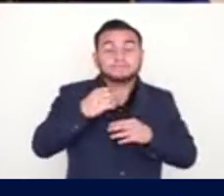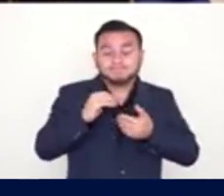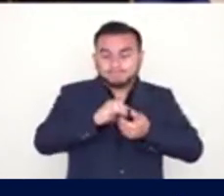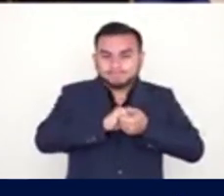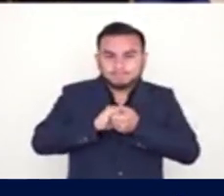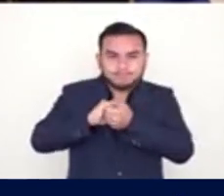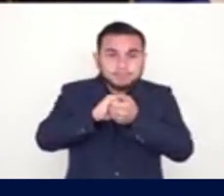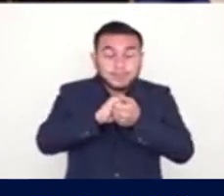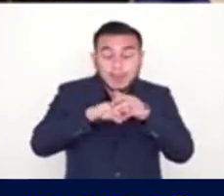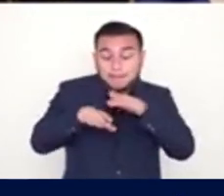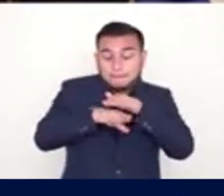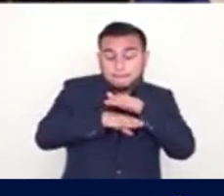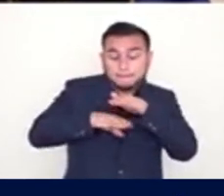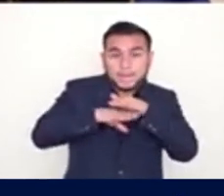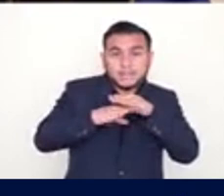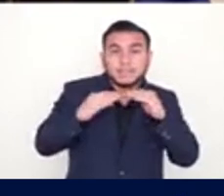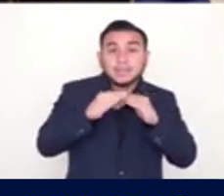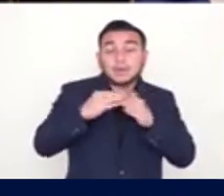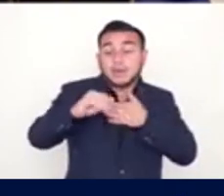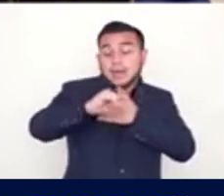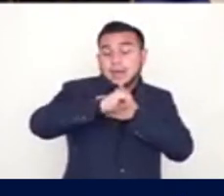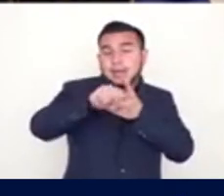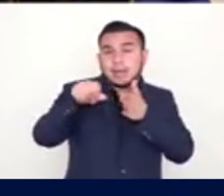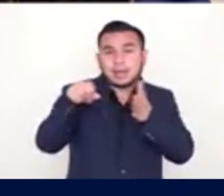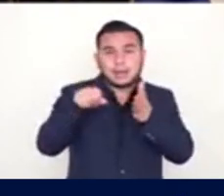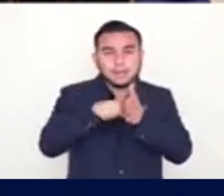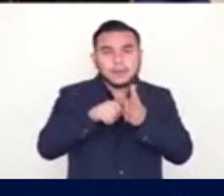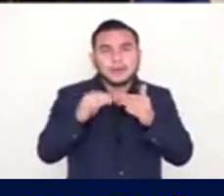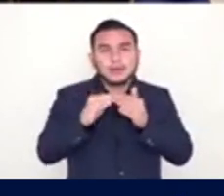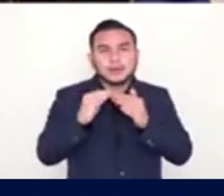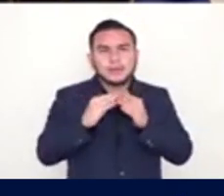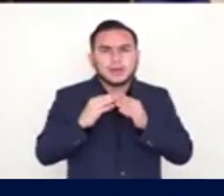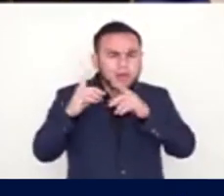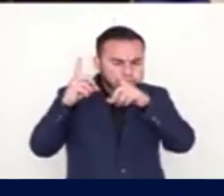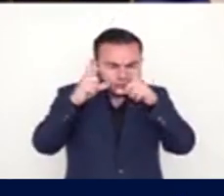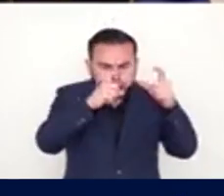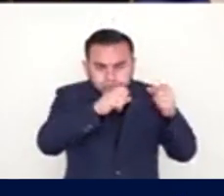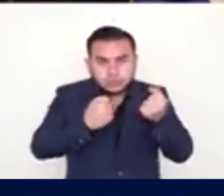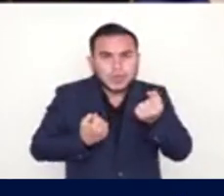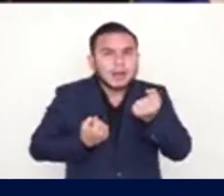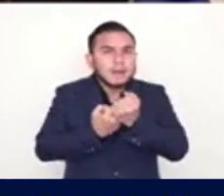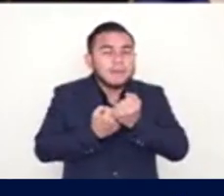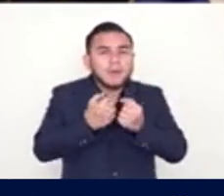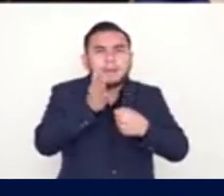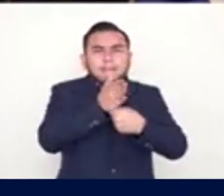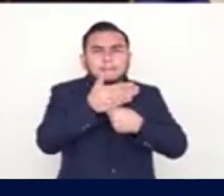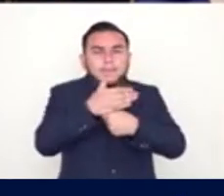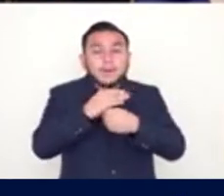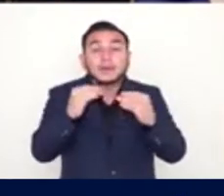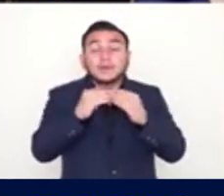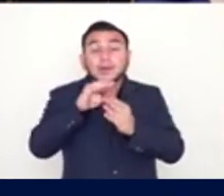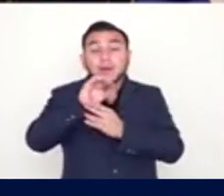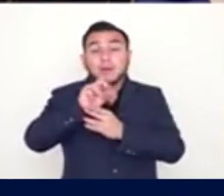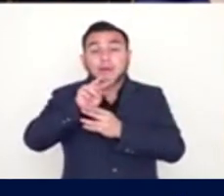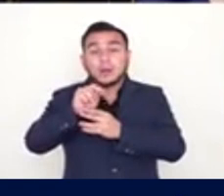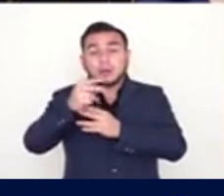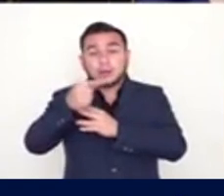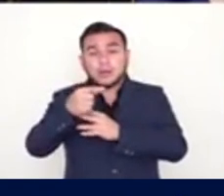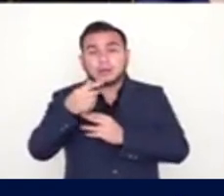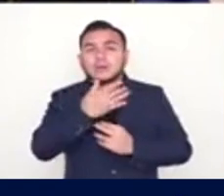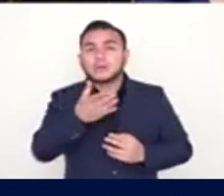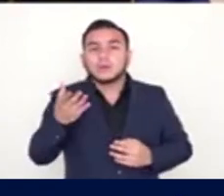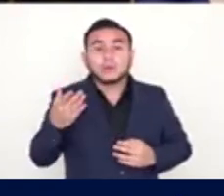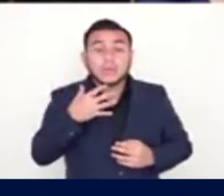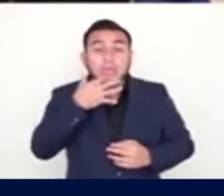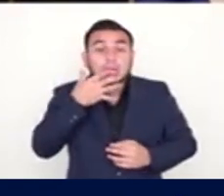no solo es de las bases, también es de la Asamblea Legislativa, también es de los medios de comunicación afines a ambos partidos, las ONGs, los puchitos